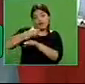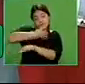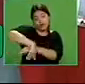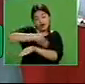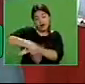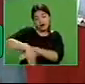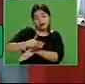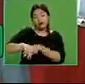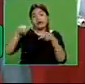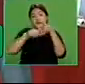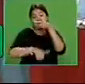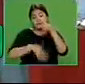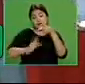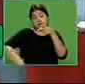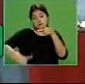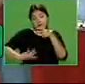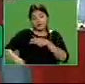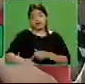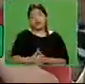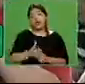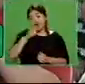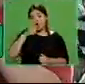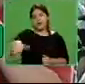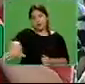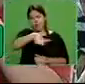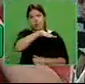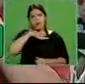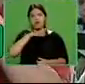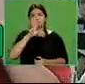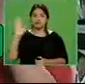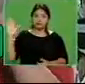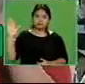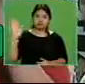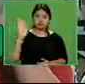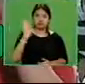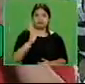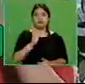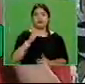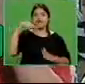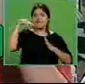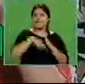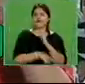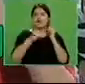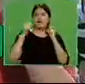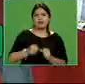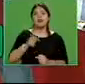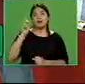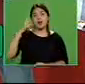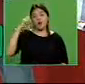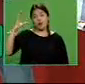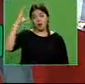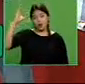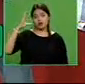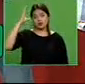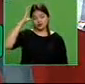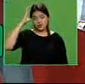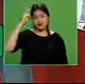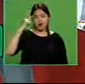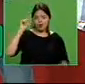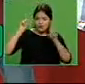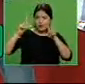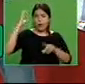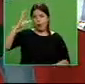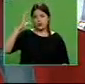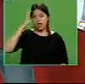calle, vicepresidente, el pueblo ha venido profundizando también la conciencia, la siembra de la